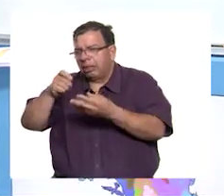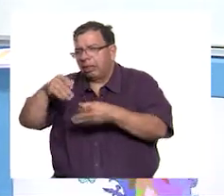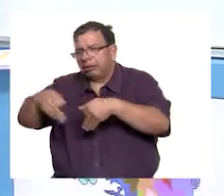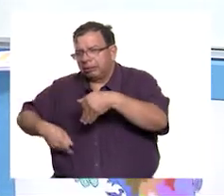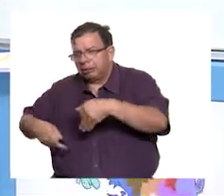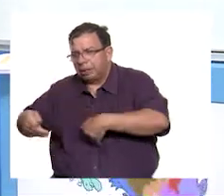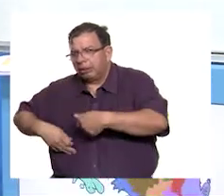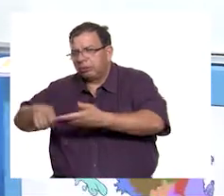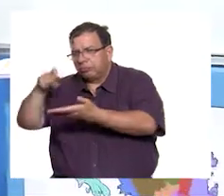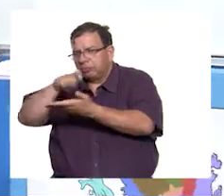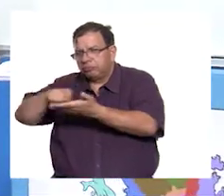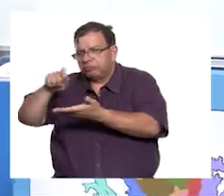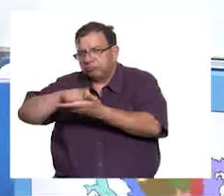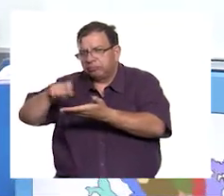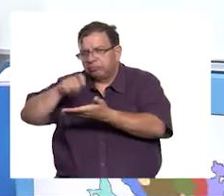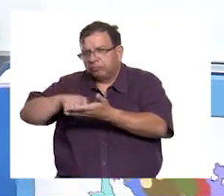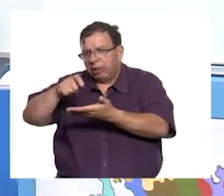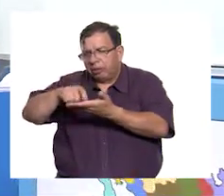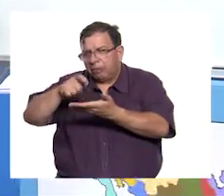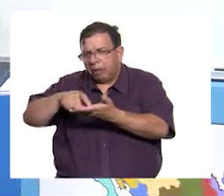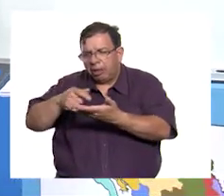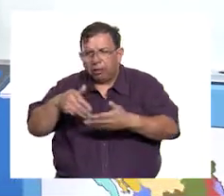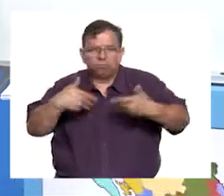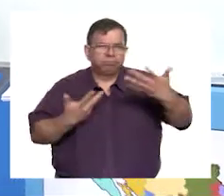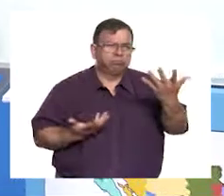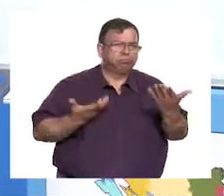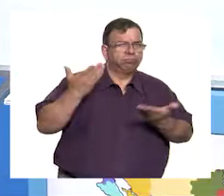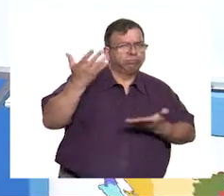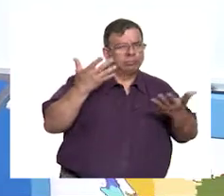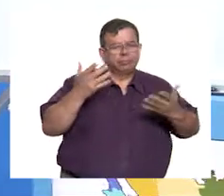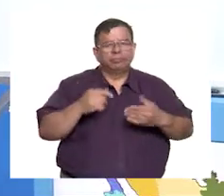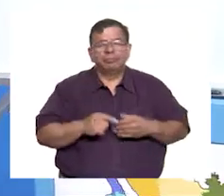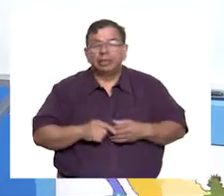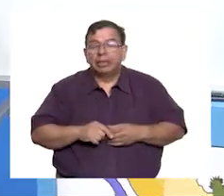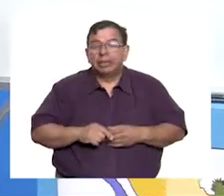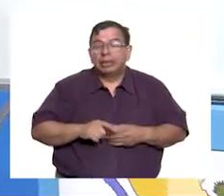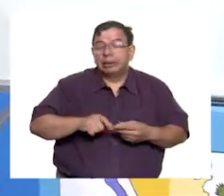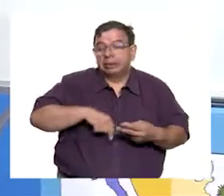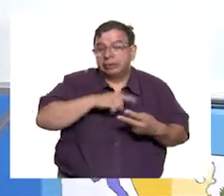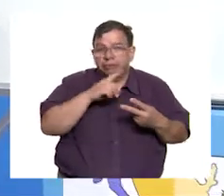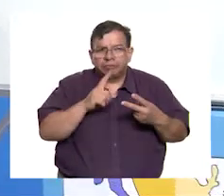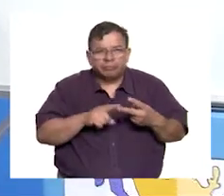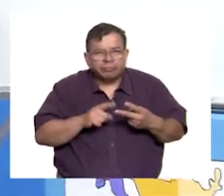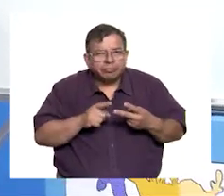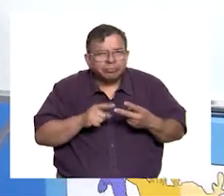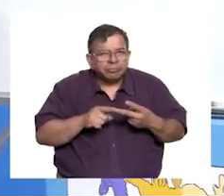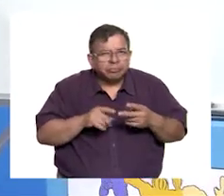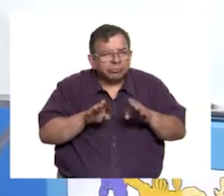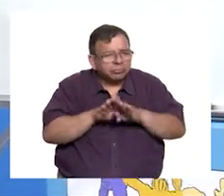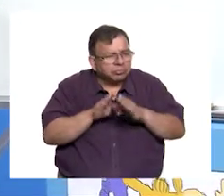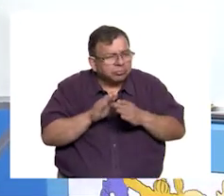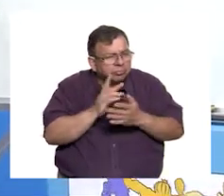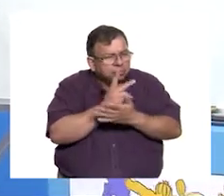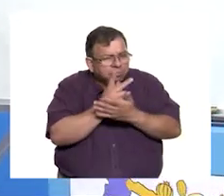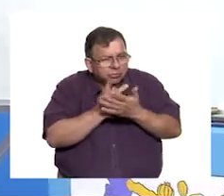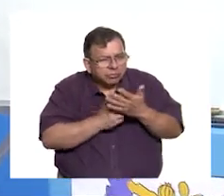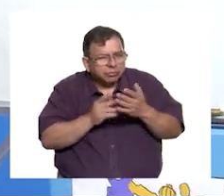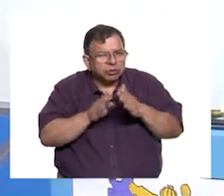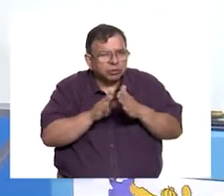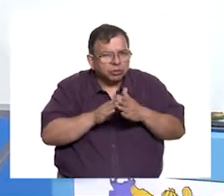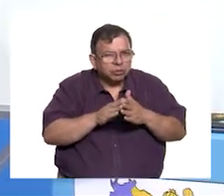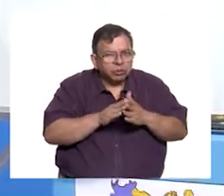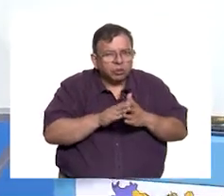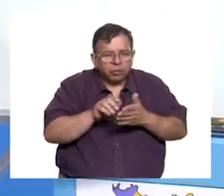una obra de teatro para ser representada. Más adelante, vamos a planear y realizar la escritura de nuestro